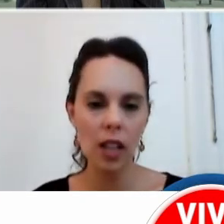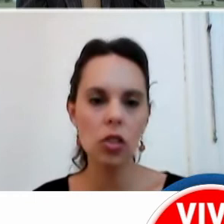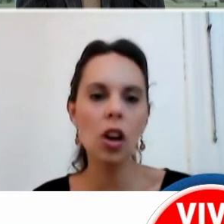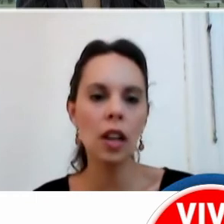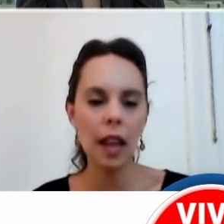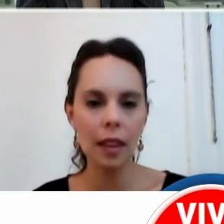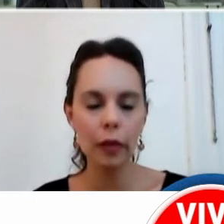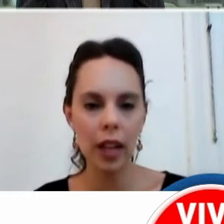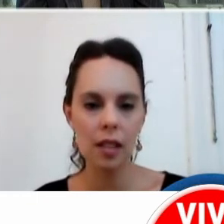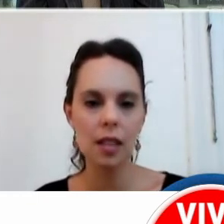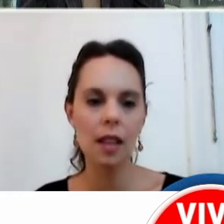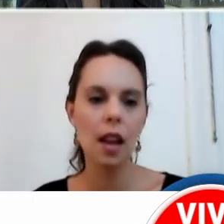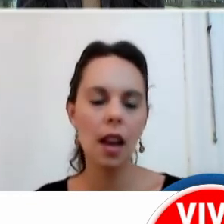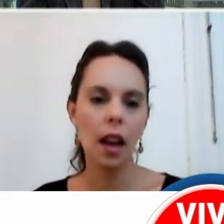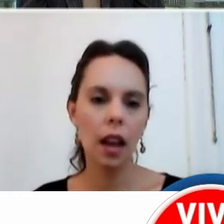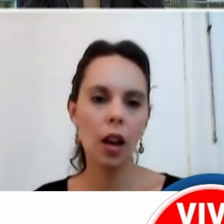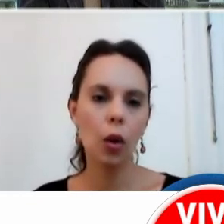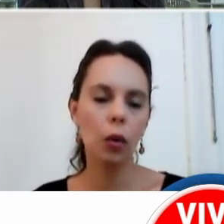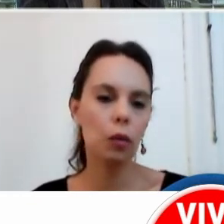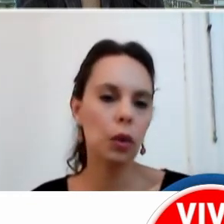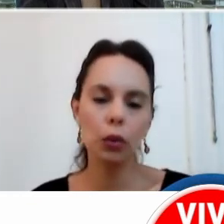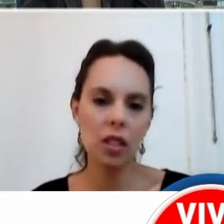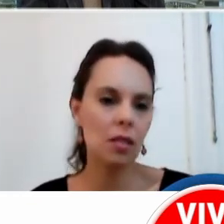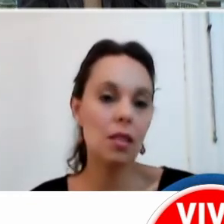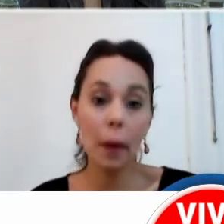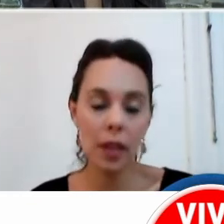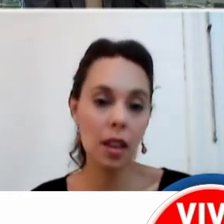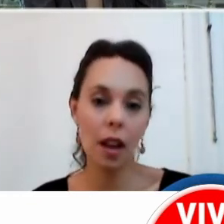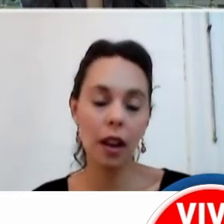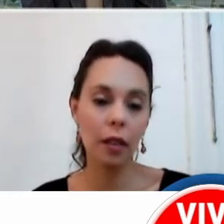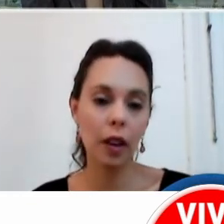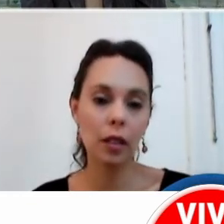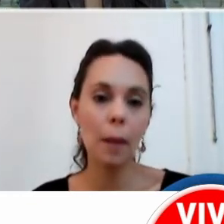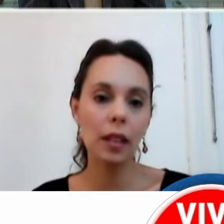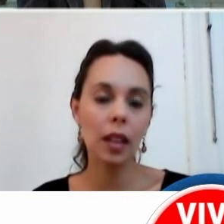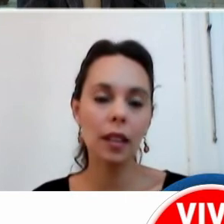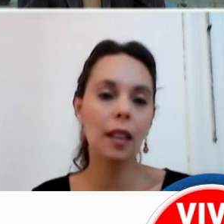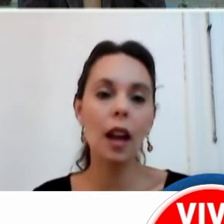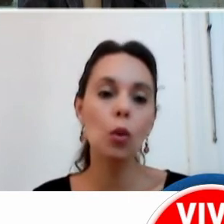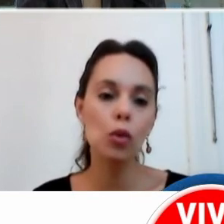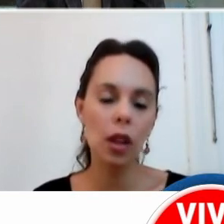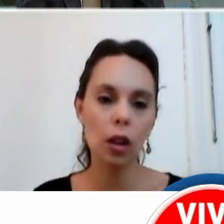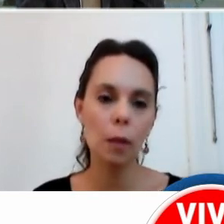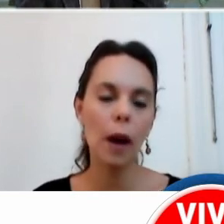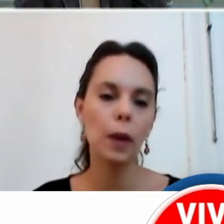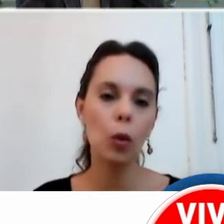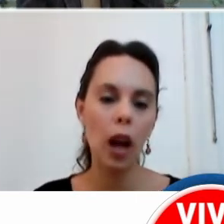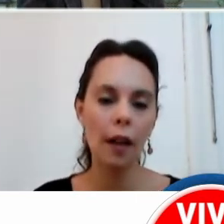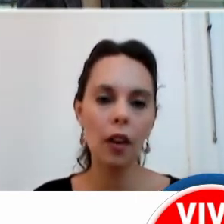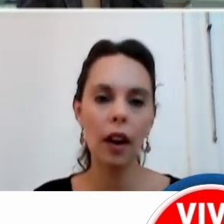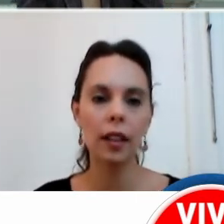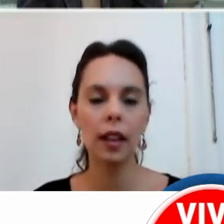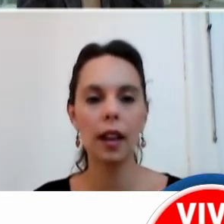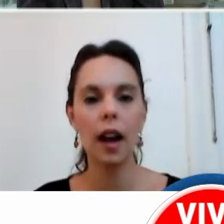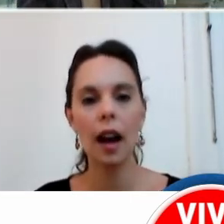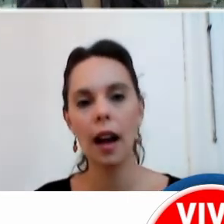una coalición y hay diferencias. ¿Usted sabe si efectivamente desde algún sector más